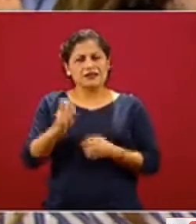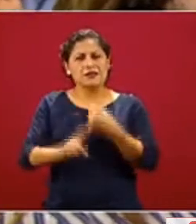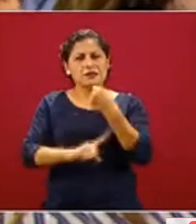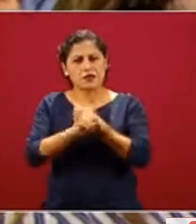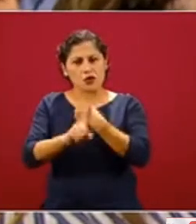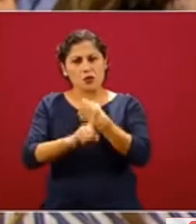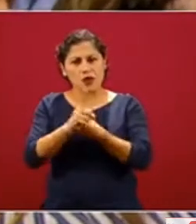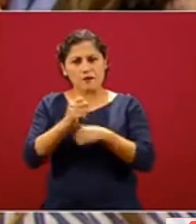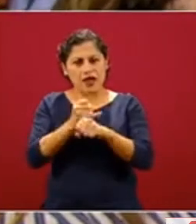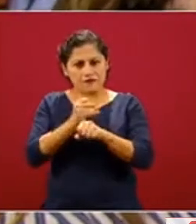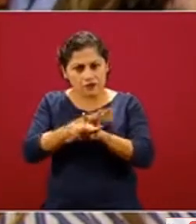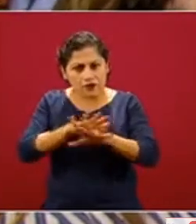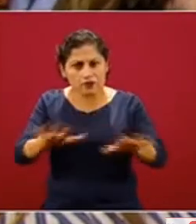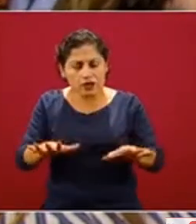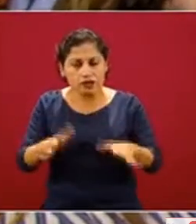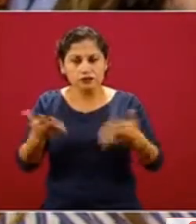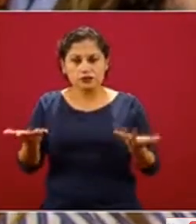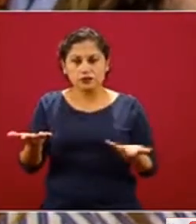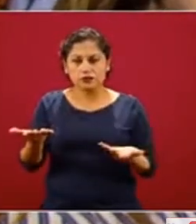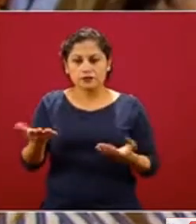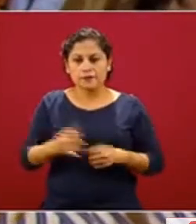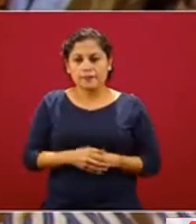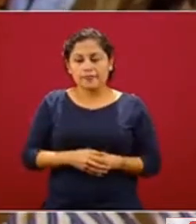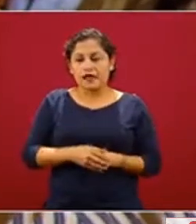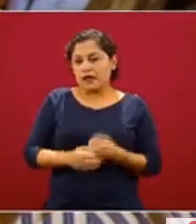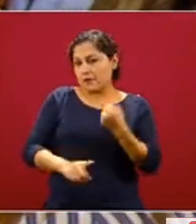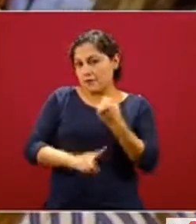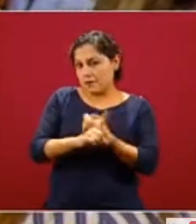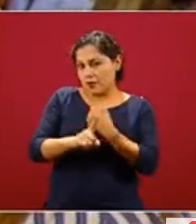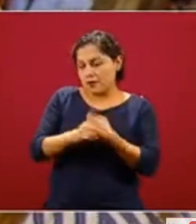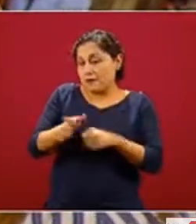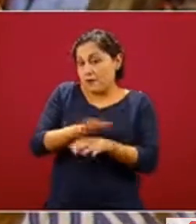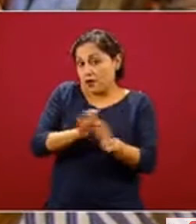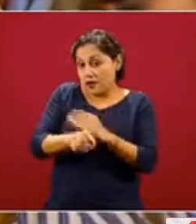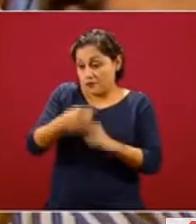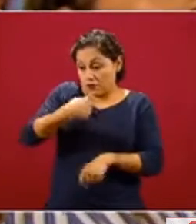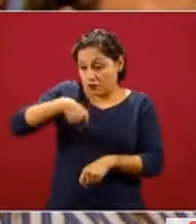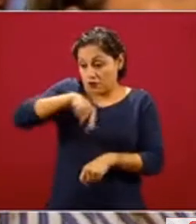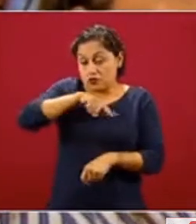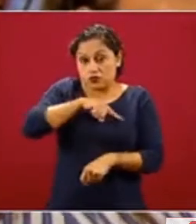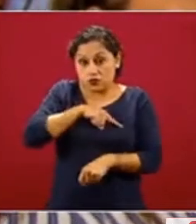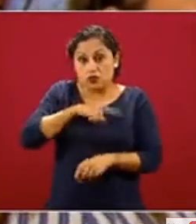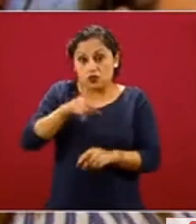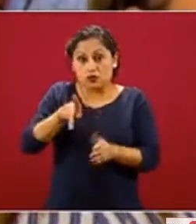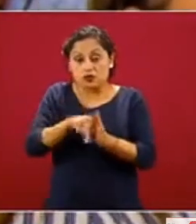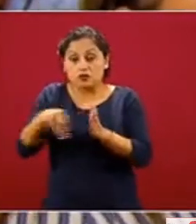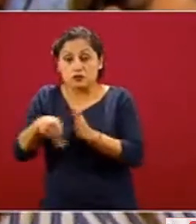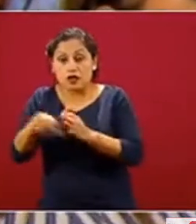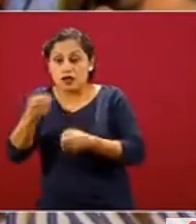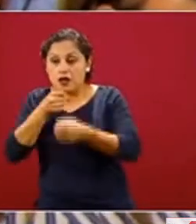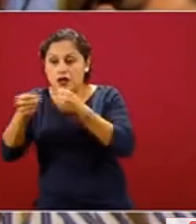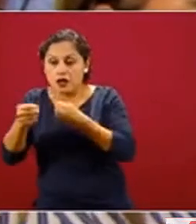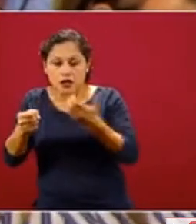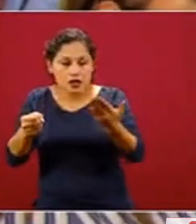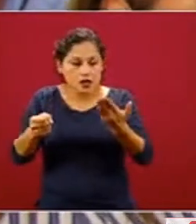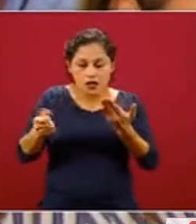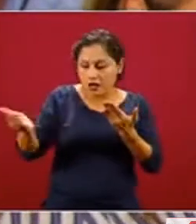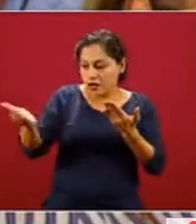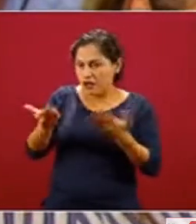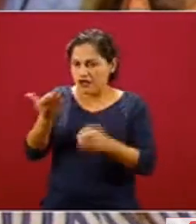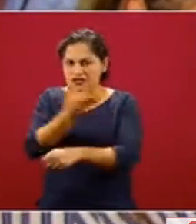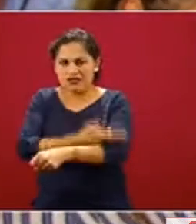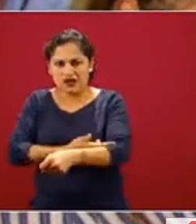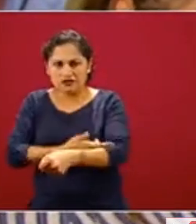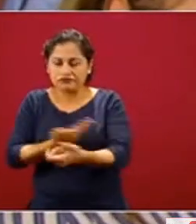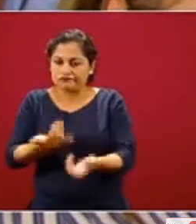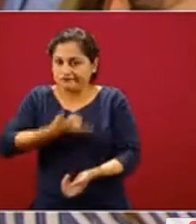problema de falta de habilidad o demás. Creo que cualquier editor cae en ese error, ¿no? Ahora, quisiera, por